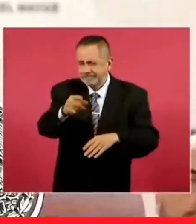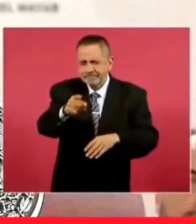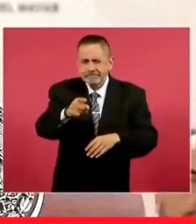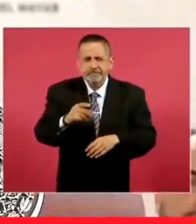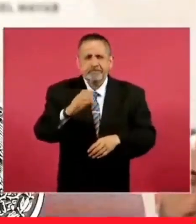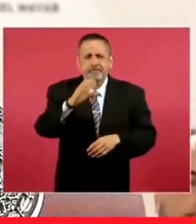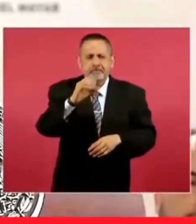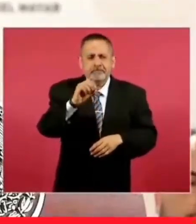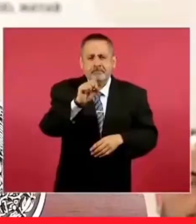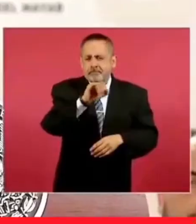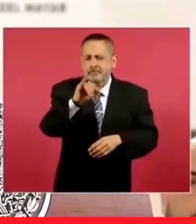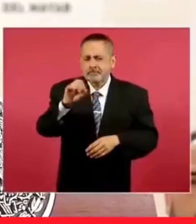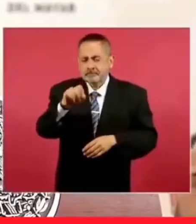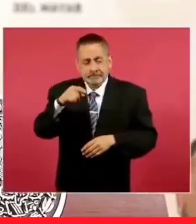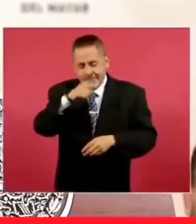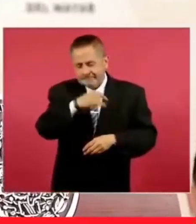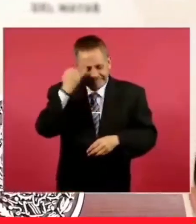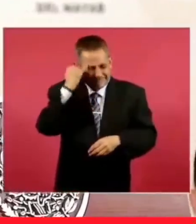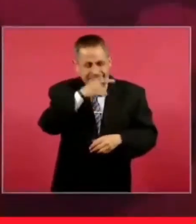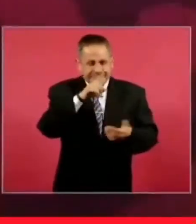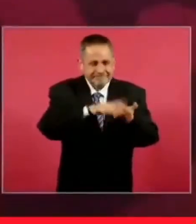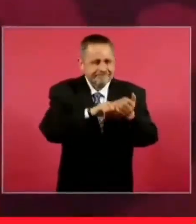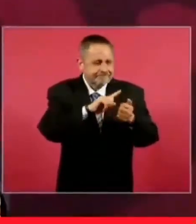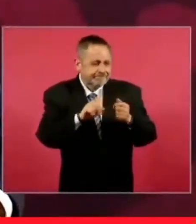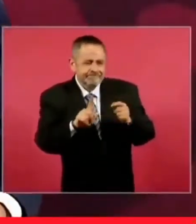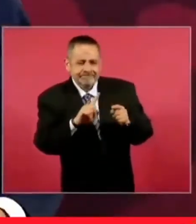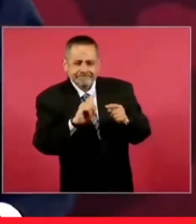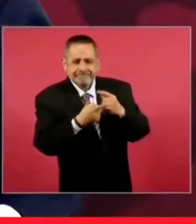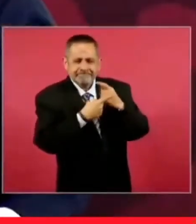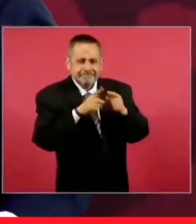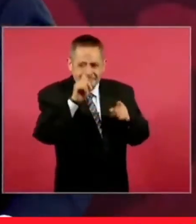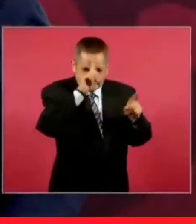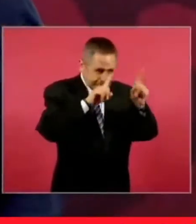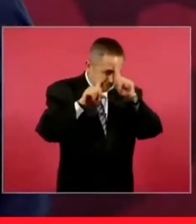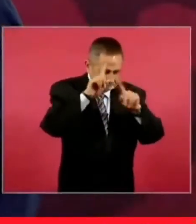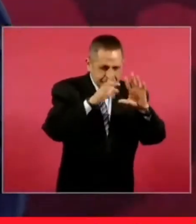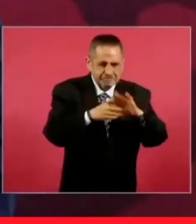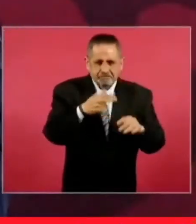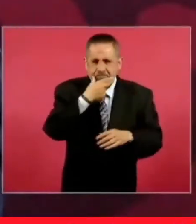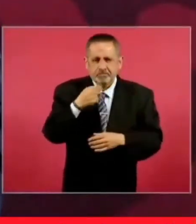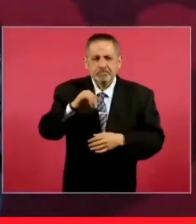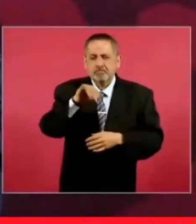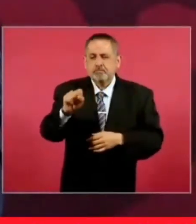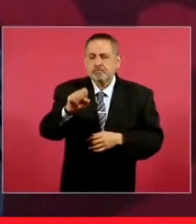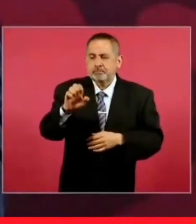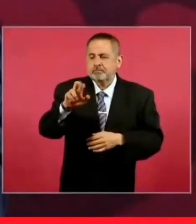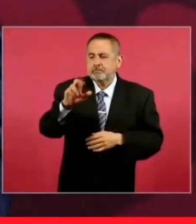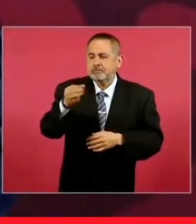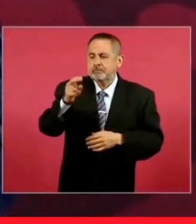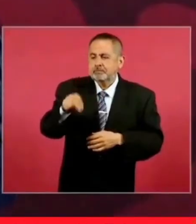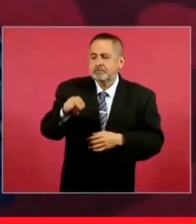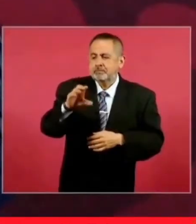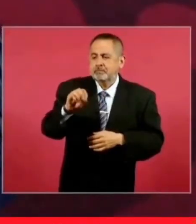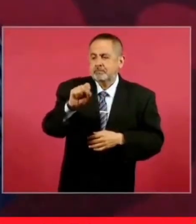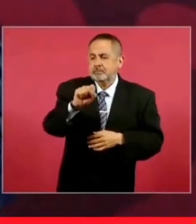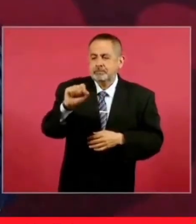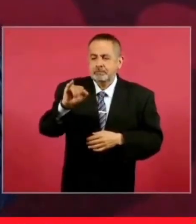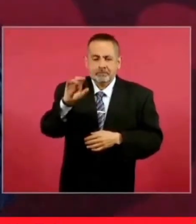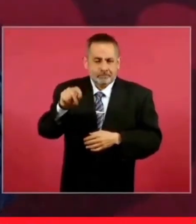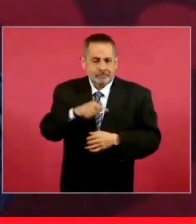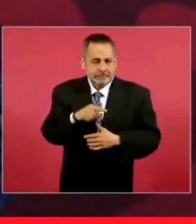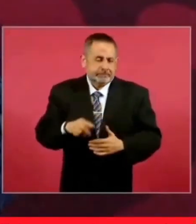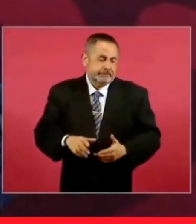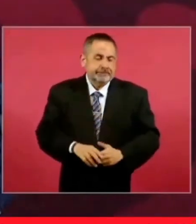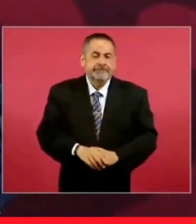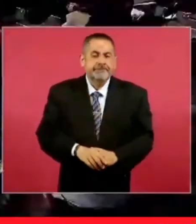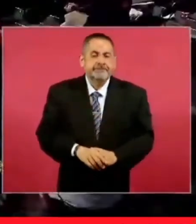Cosío, ese es el asesor. Ese es Ramón Cosío. Ese es